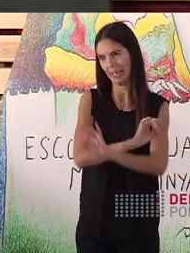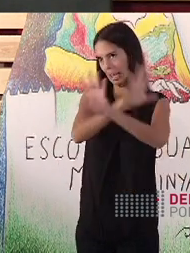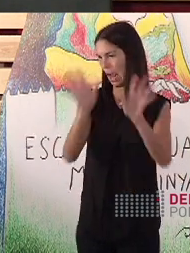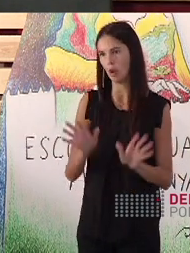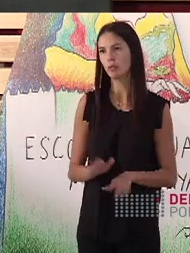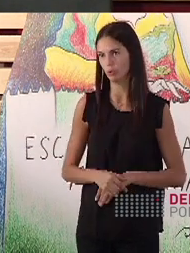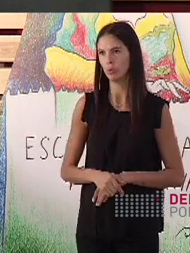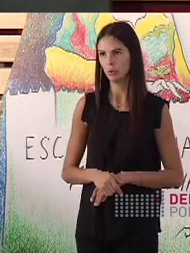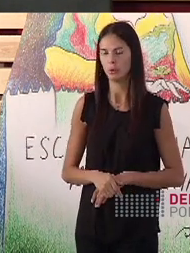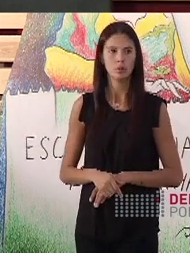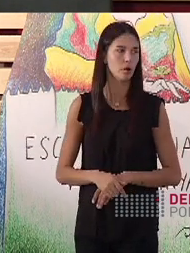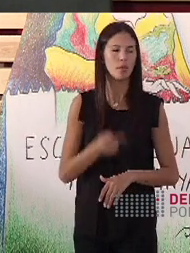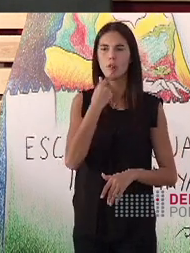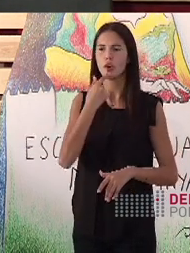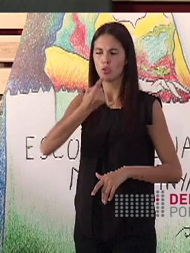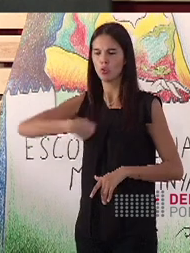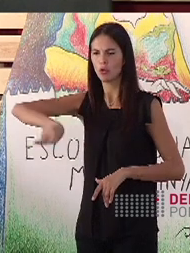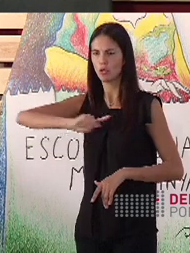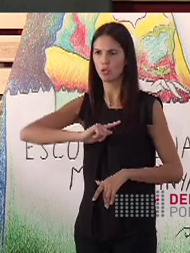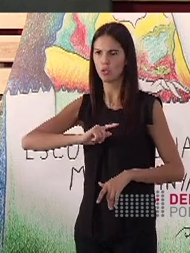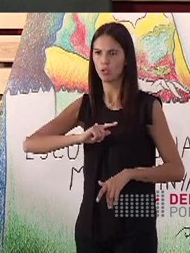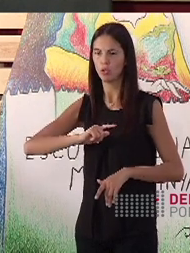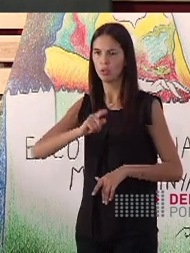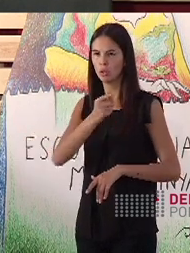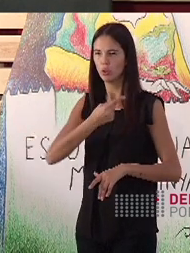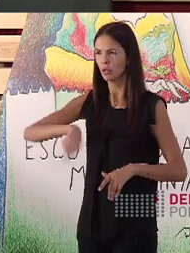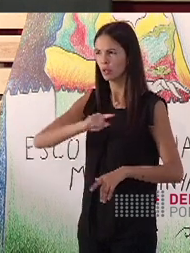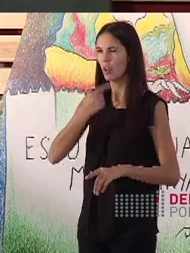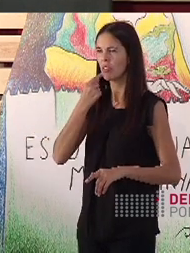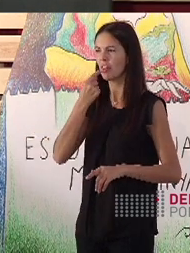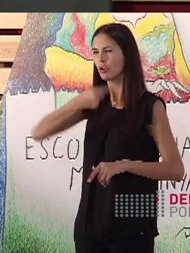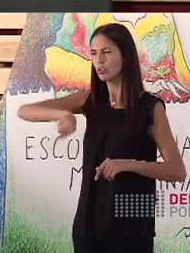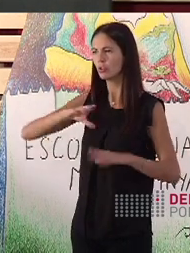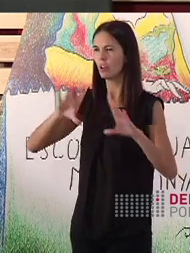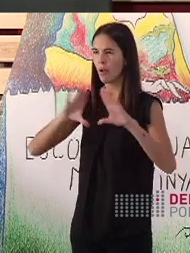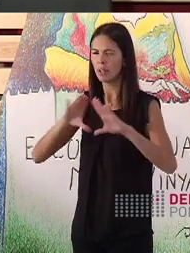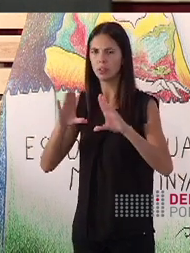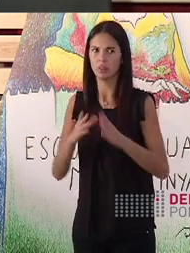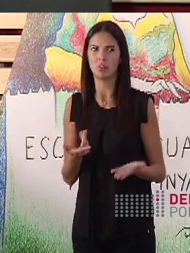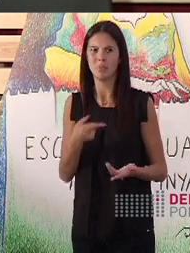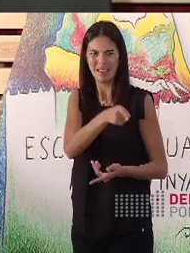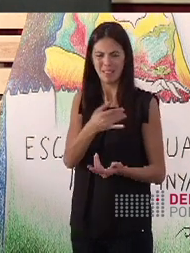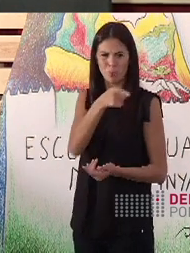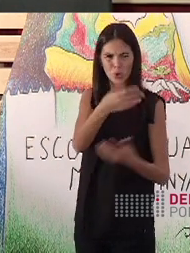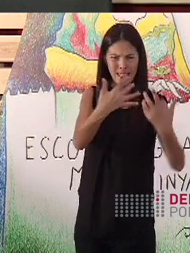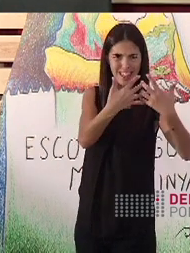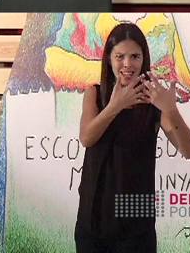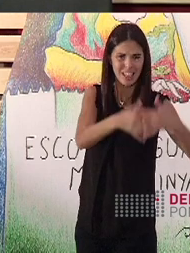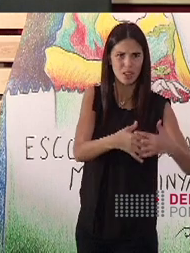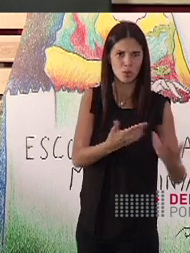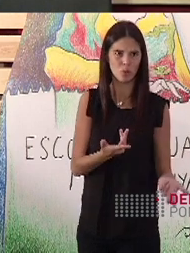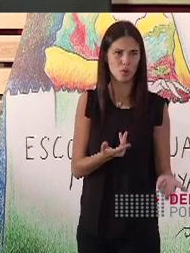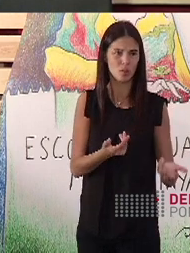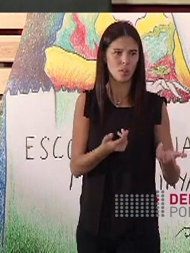O sea, nos acusan a nosotras de ser lobby, el lobby abolicionista. Yo me río siempre, digo, madre mía, ¿cómo va a ser, no? Si vosotros tenéis la industria ahí que os